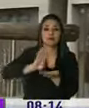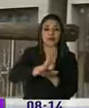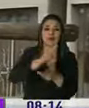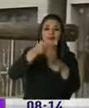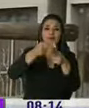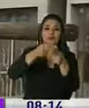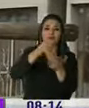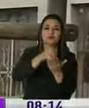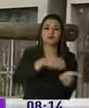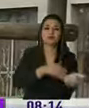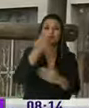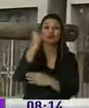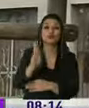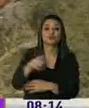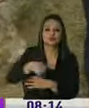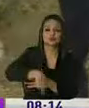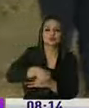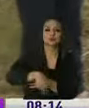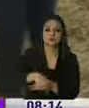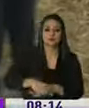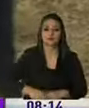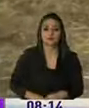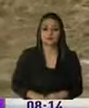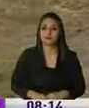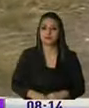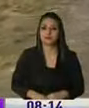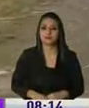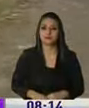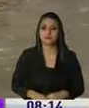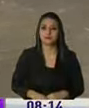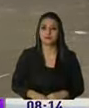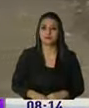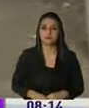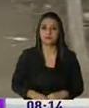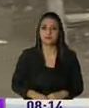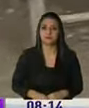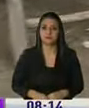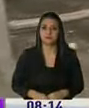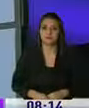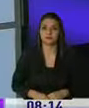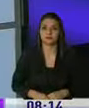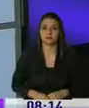Sur en el sector de Quitumbe. Informó Priscila Cadena.